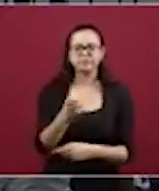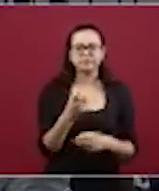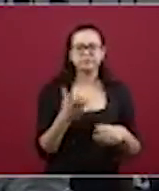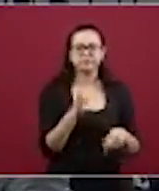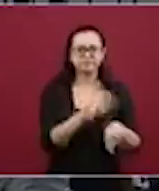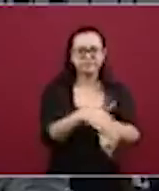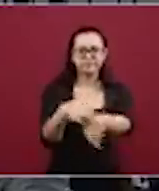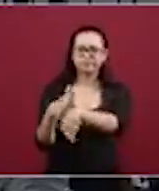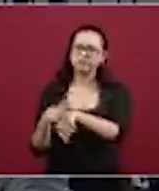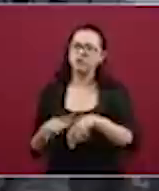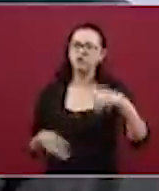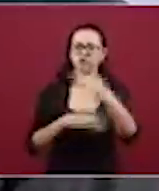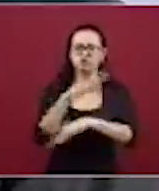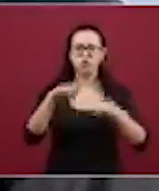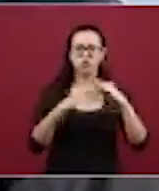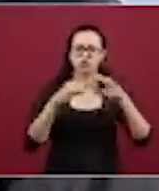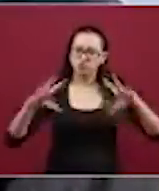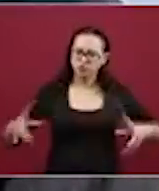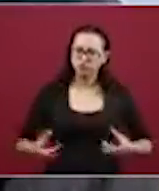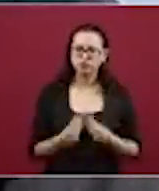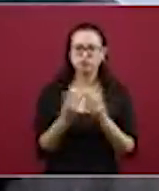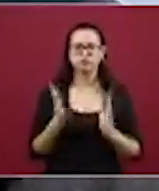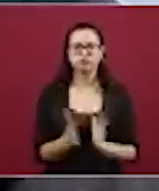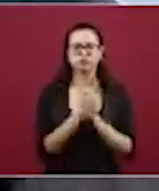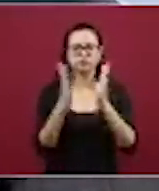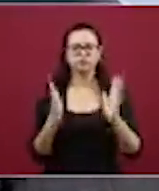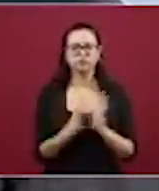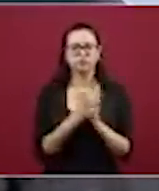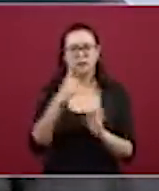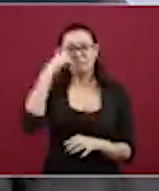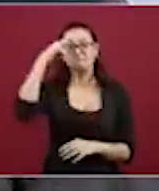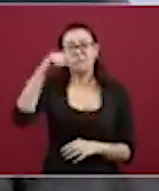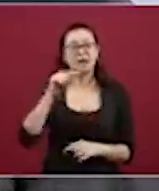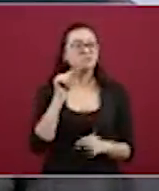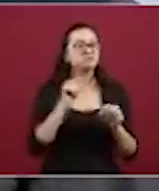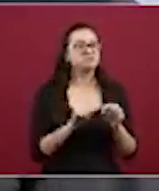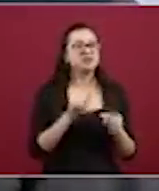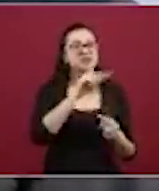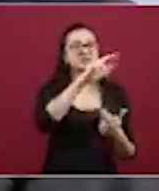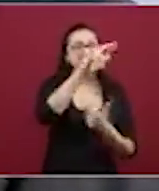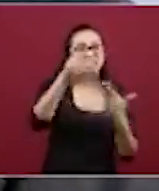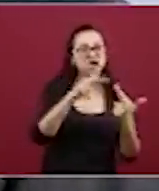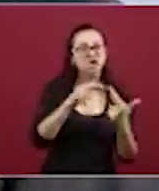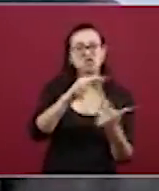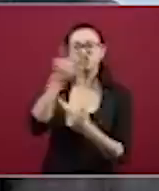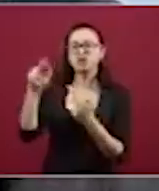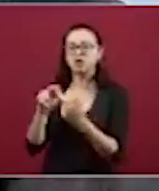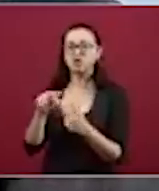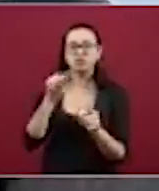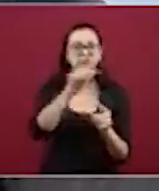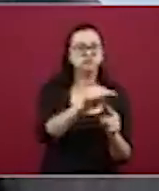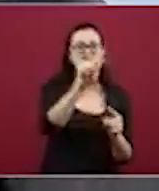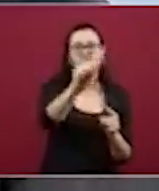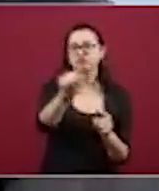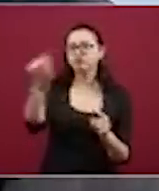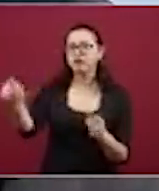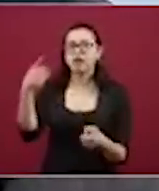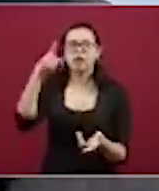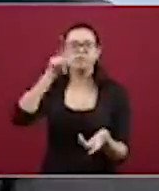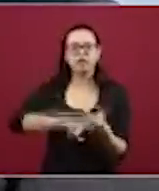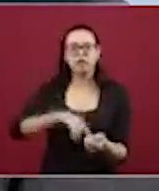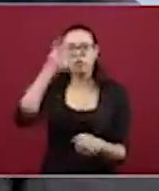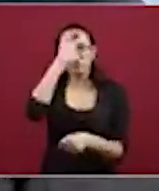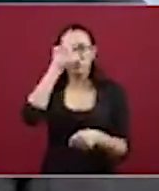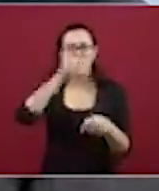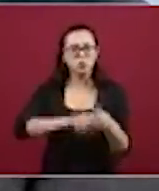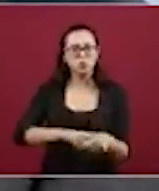participar en estas tareas para que las regiones tengan expresada también en la educación pública su propia cultura y